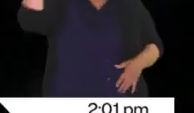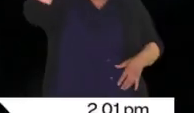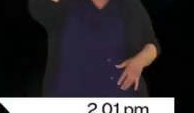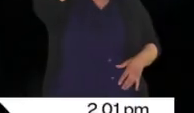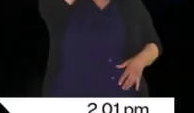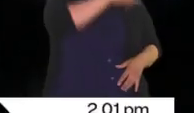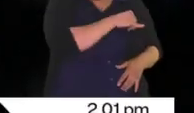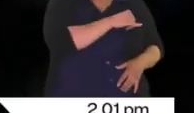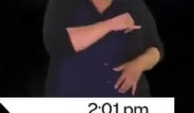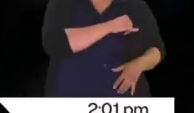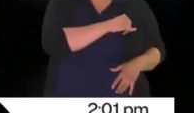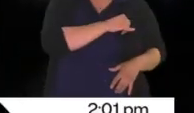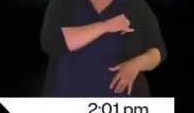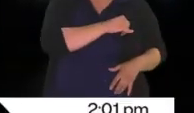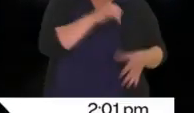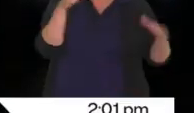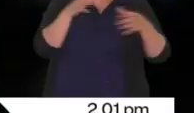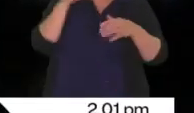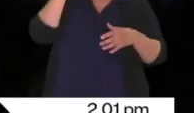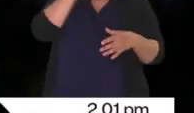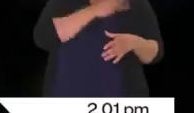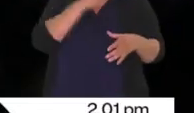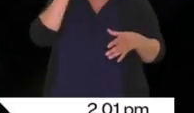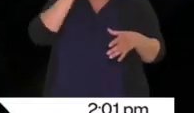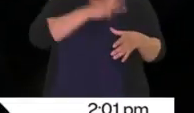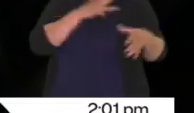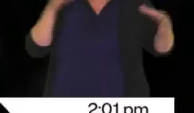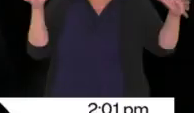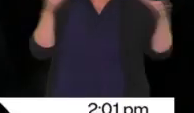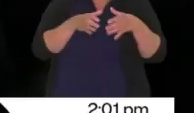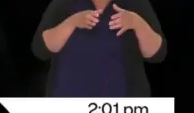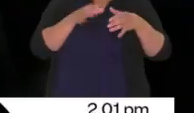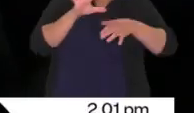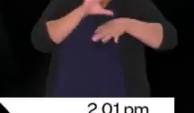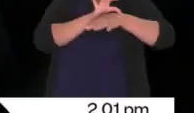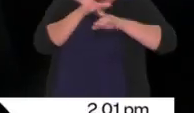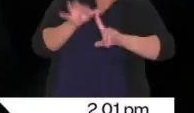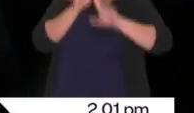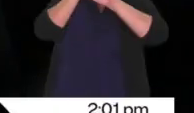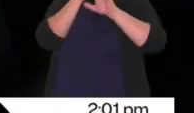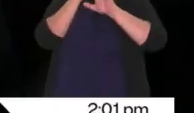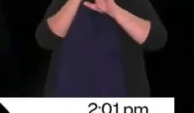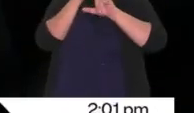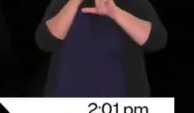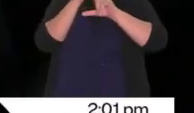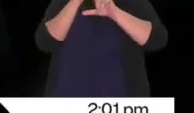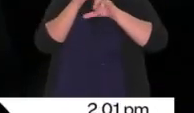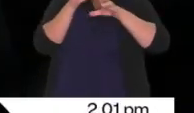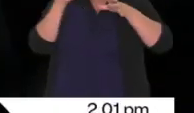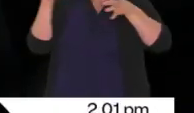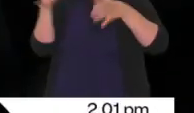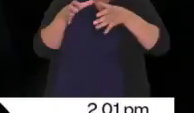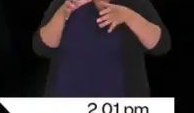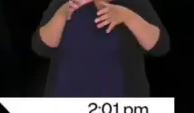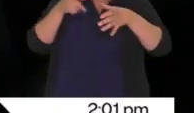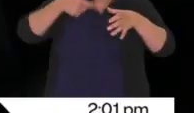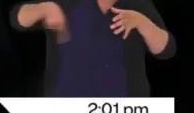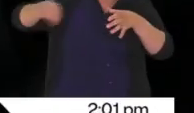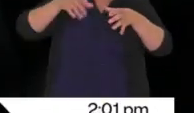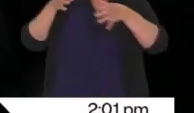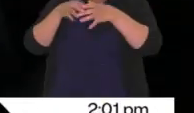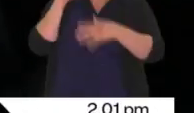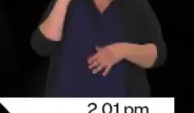junto con la compañía de veterinarios especializados para trasladar este anim este animal este especimen desde